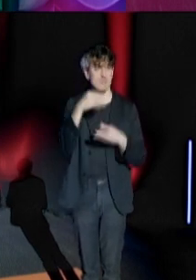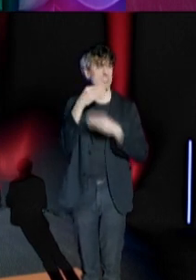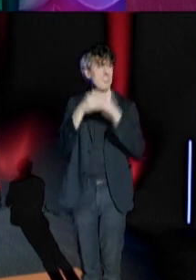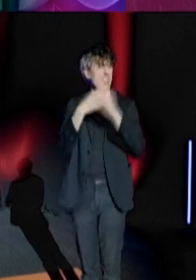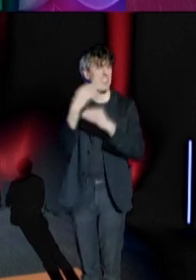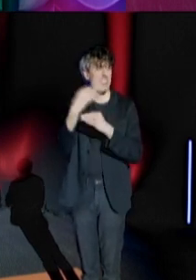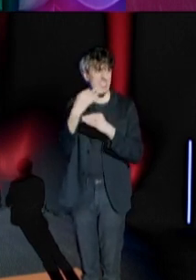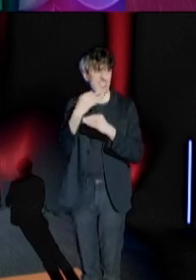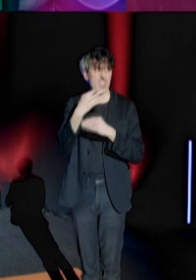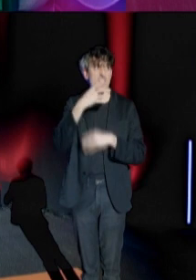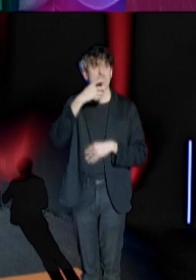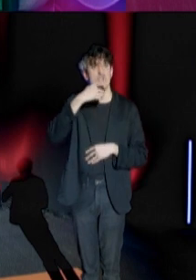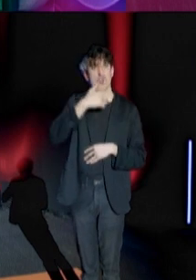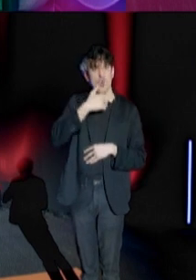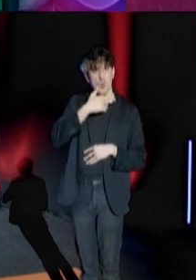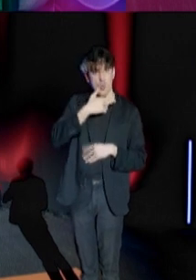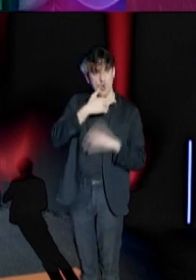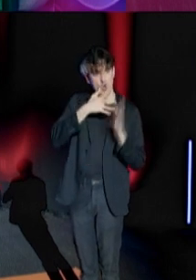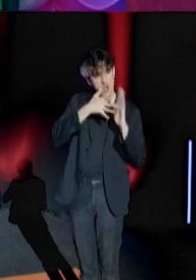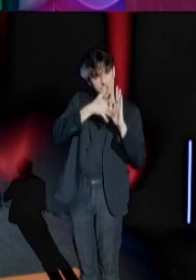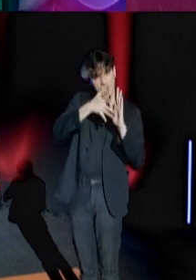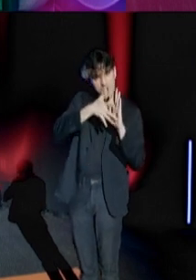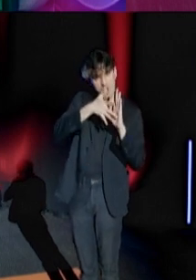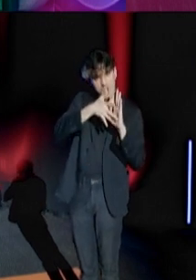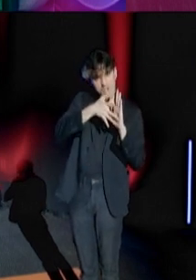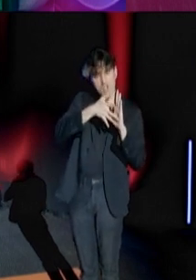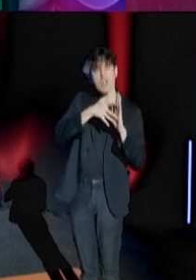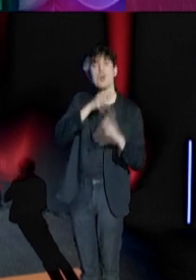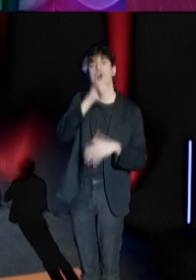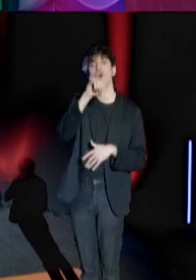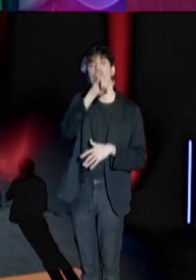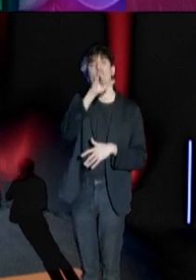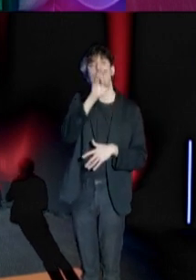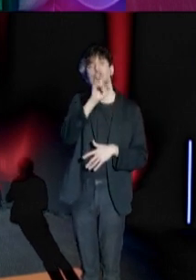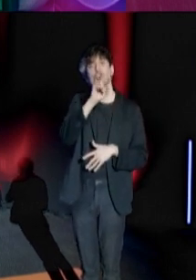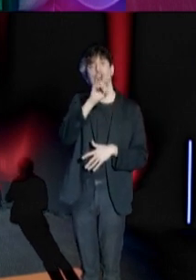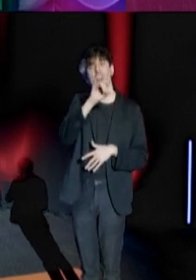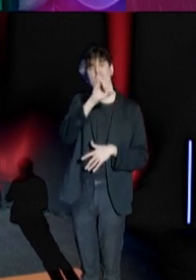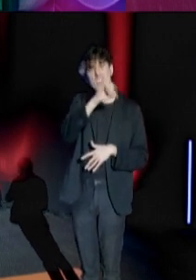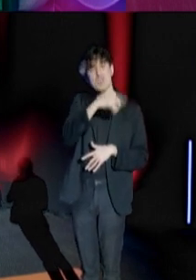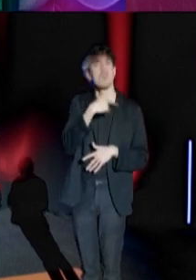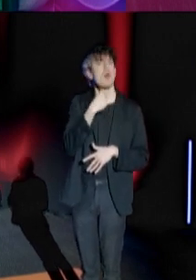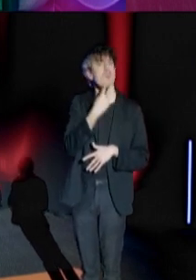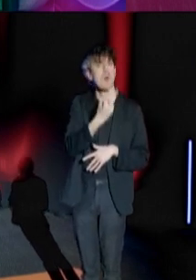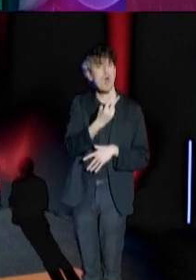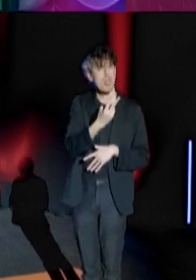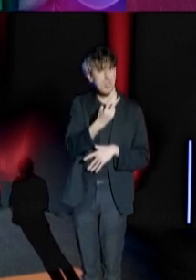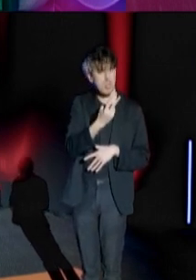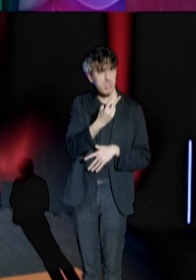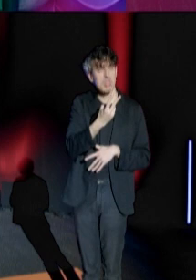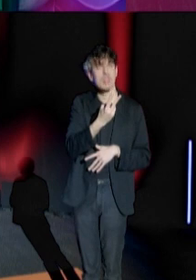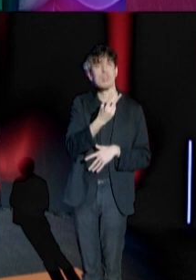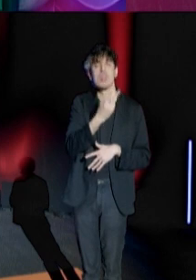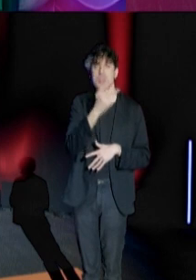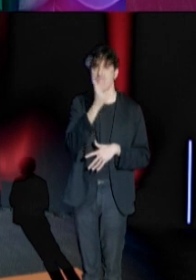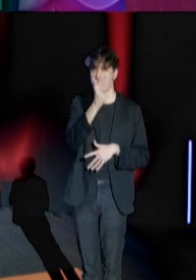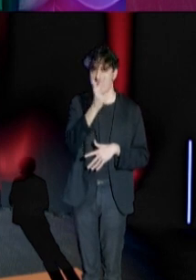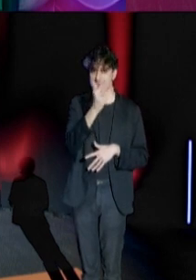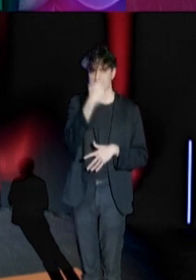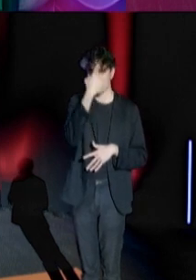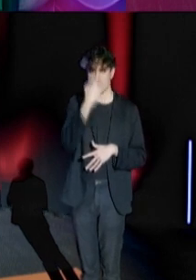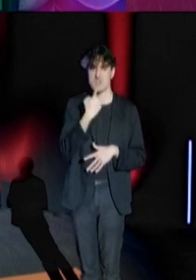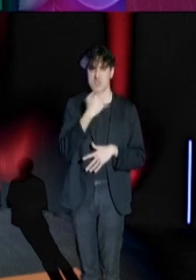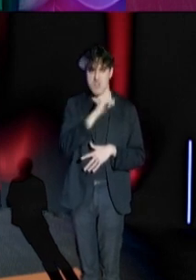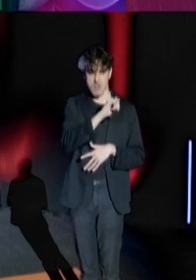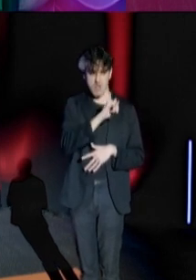va a narrar el locutor es Jordi es un locutor con una voz cedida por cop por lo tanto Vais a oír la